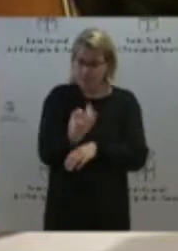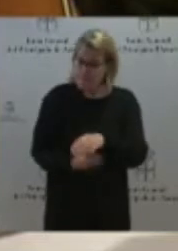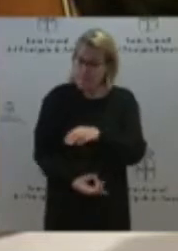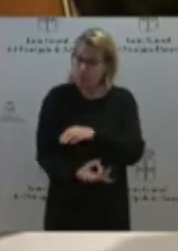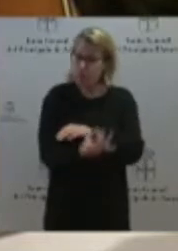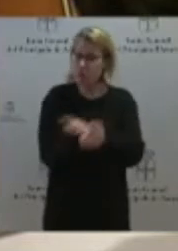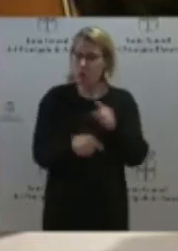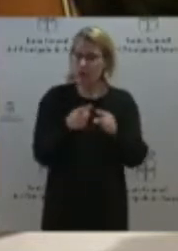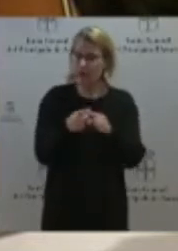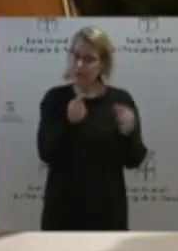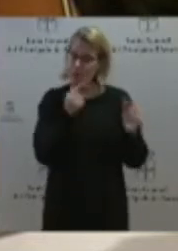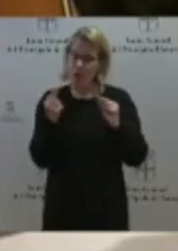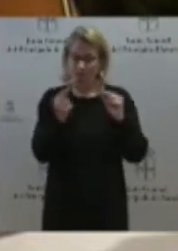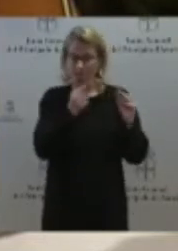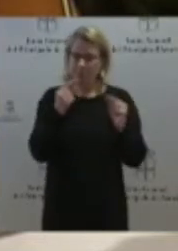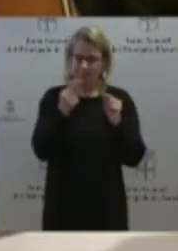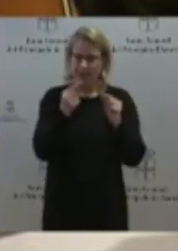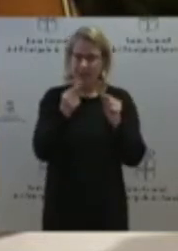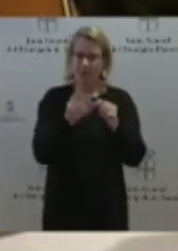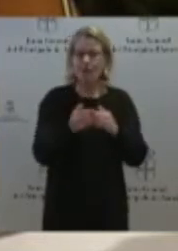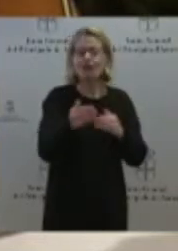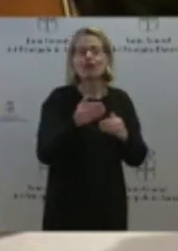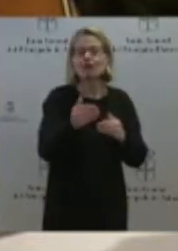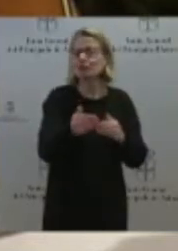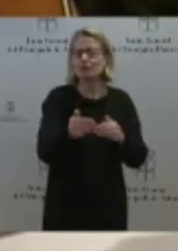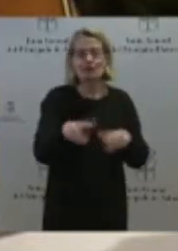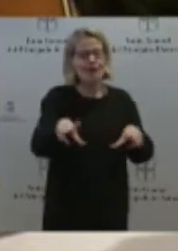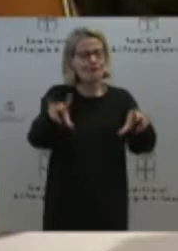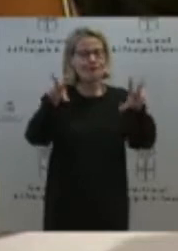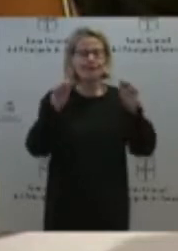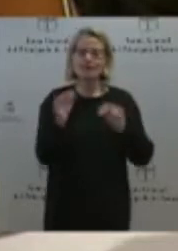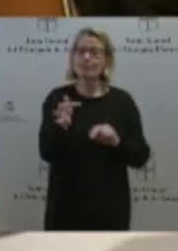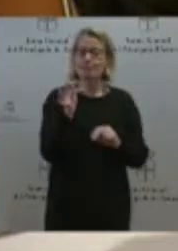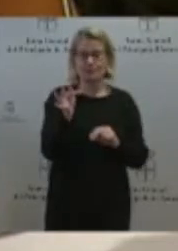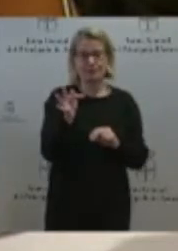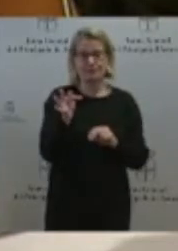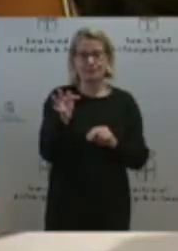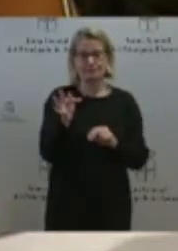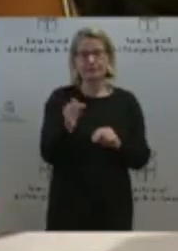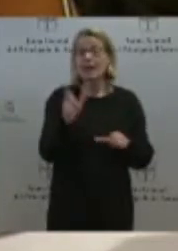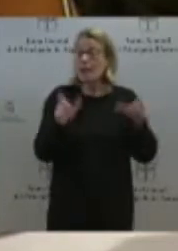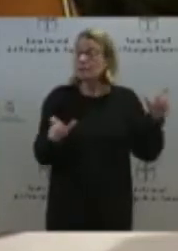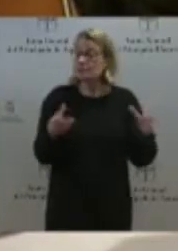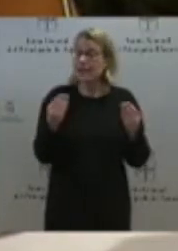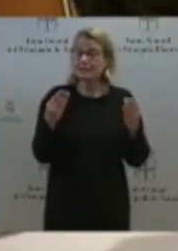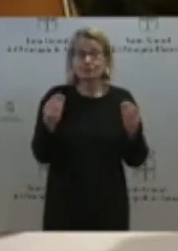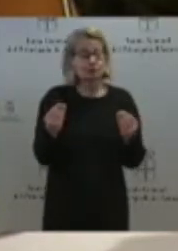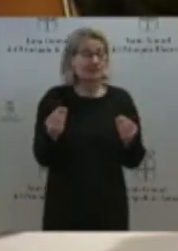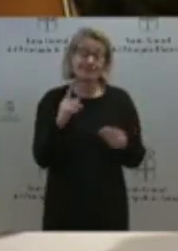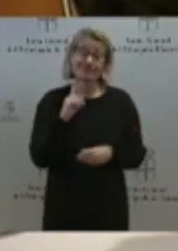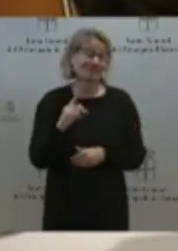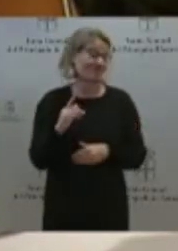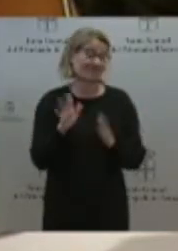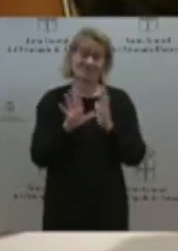menor tiempo posible. Para mucha gente, por desgracia, señora consellera, ya llegamos tarde, pero tan a nuestra mano tornar